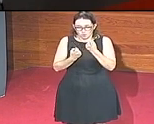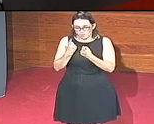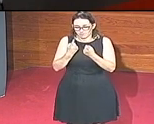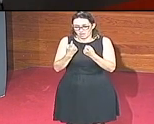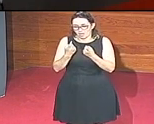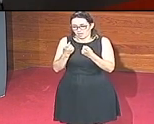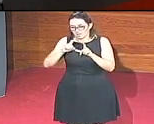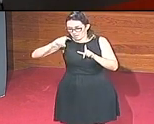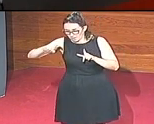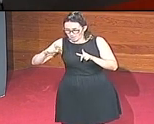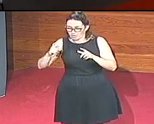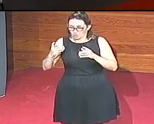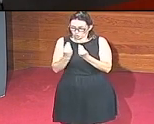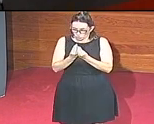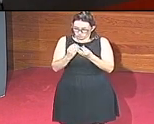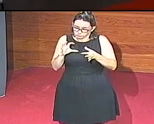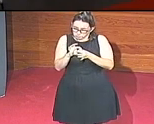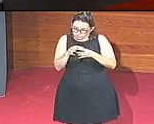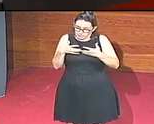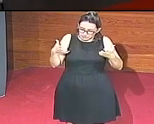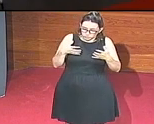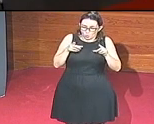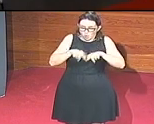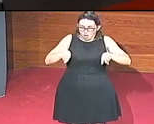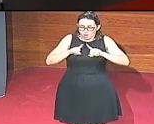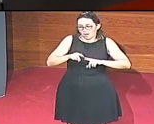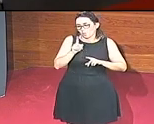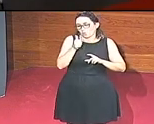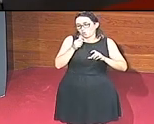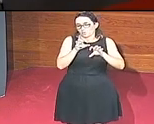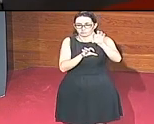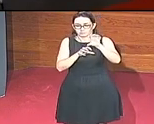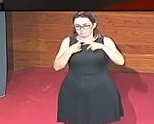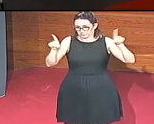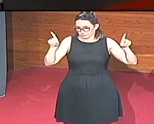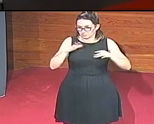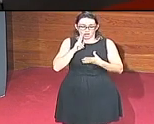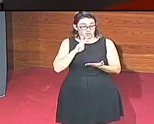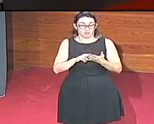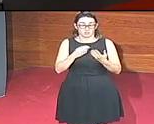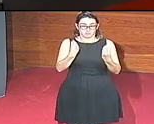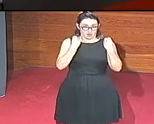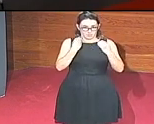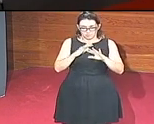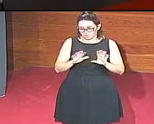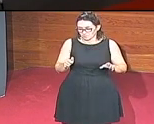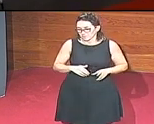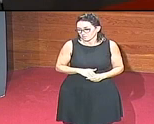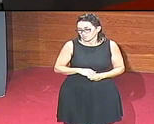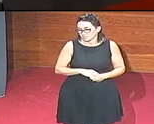que siempre hay no simplemente para romper un poco para que el lector diga mira una cosa nueva o cuentas